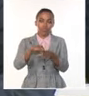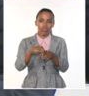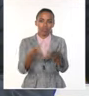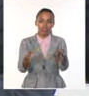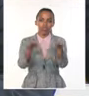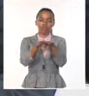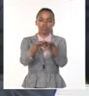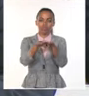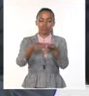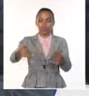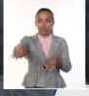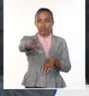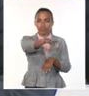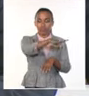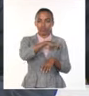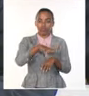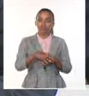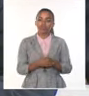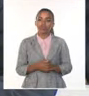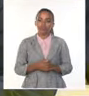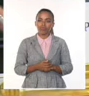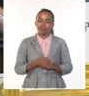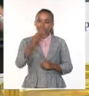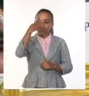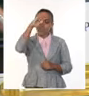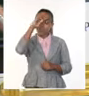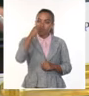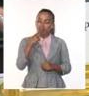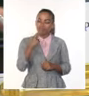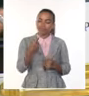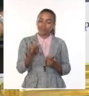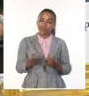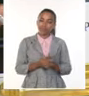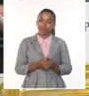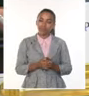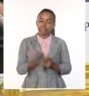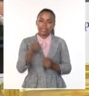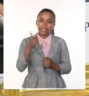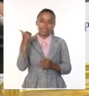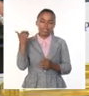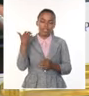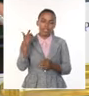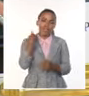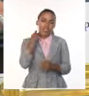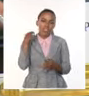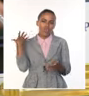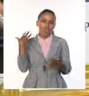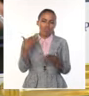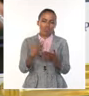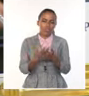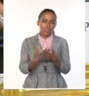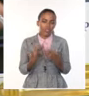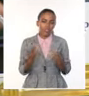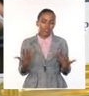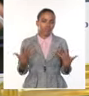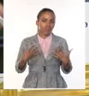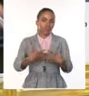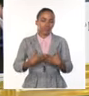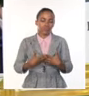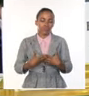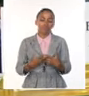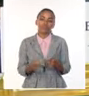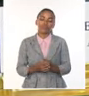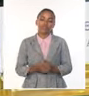Cuba aprecia que los 10 años transcurridos con resultados significativos en todos los ámbitos de interacción demuestran que la